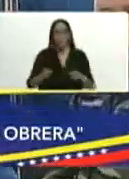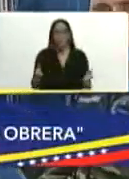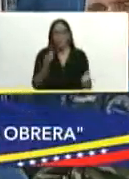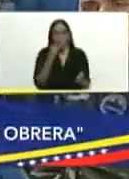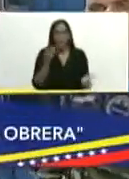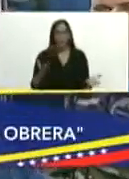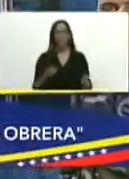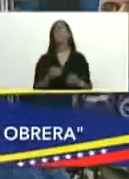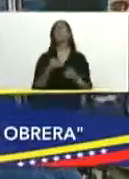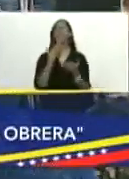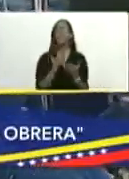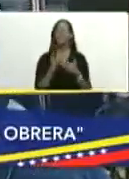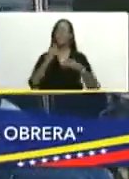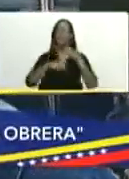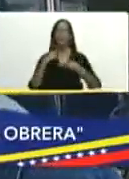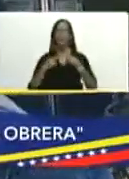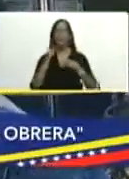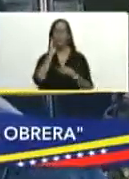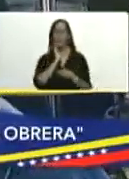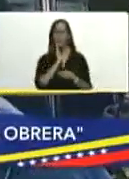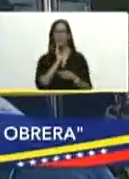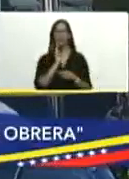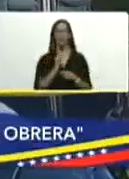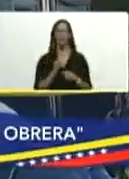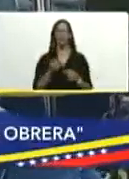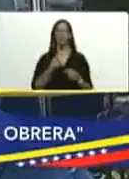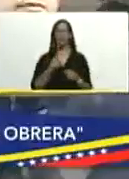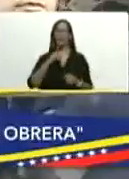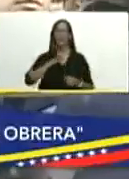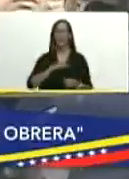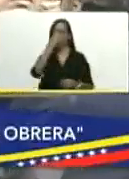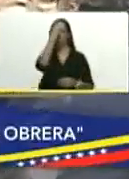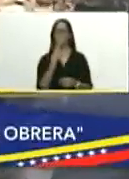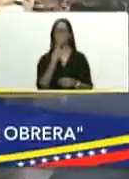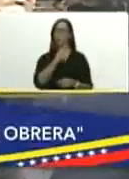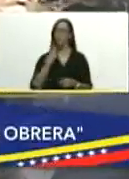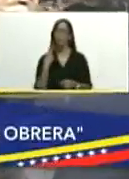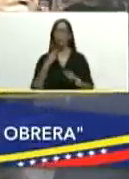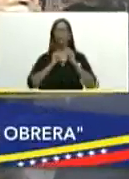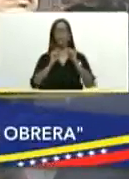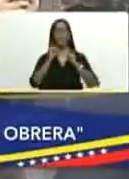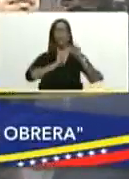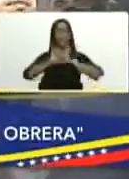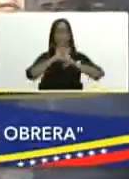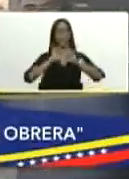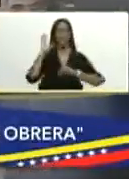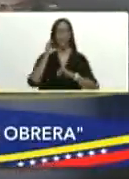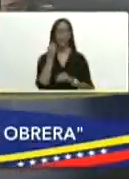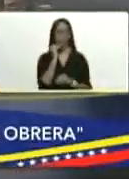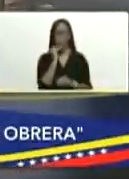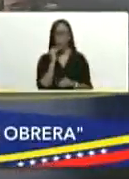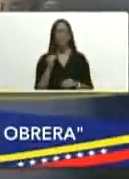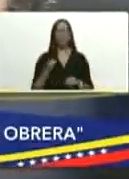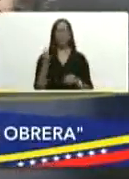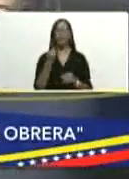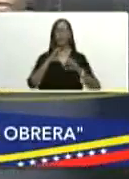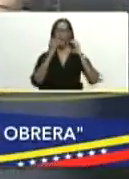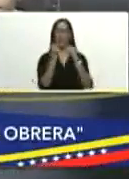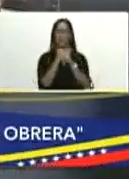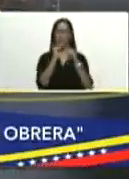chamo y gracias a la revolución bolivariana la cual estoy comprometido a seguir defendiendo la patria como joven y como clase obrero